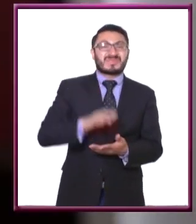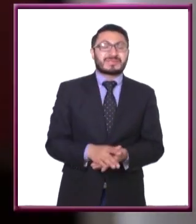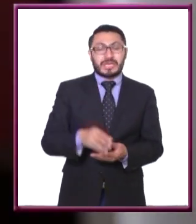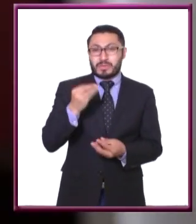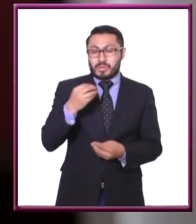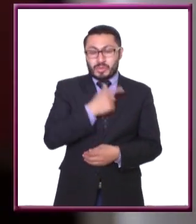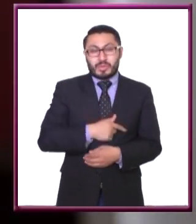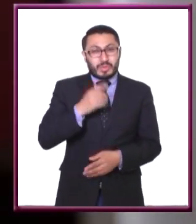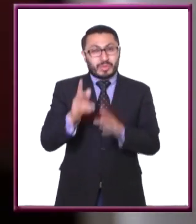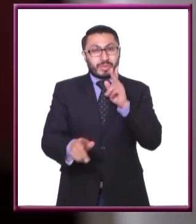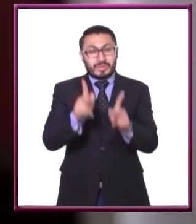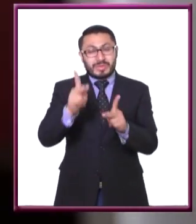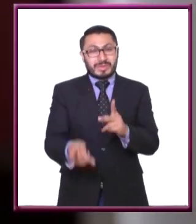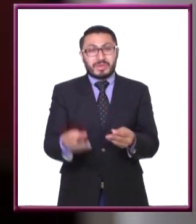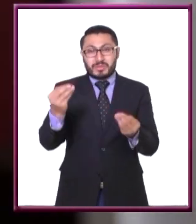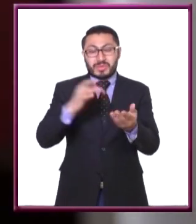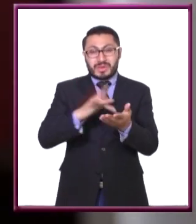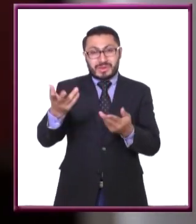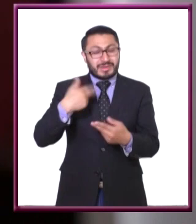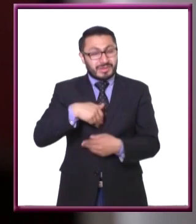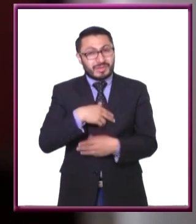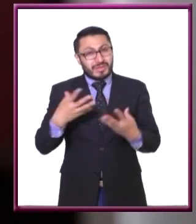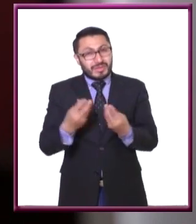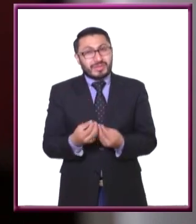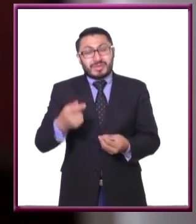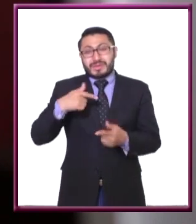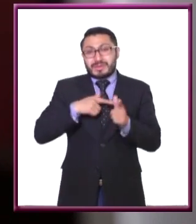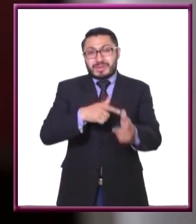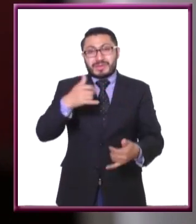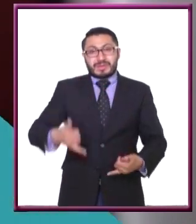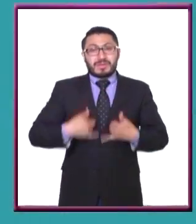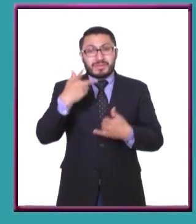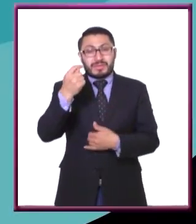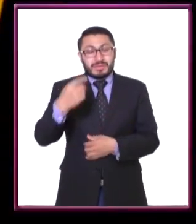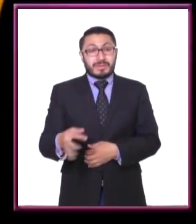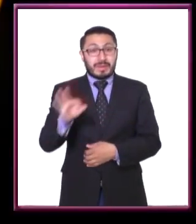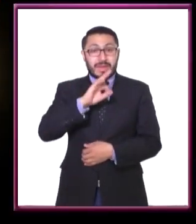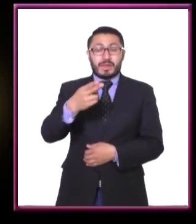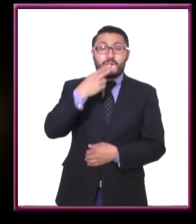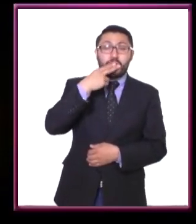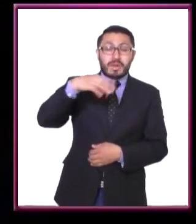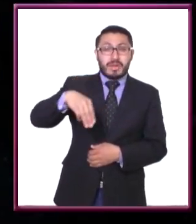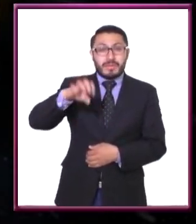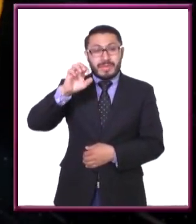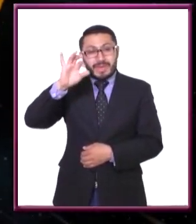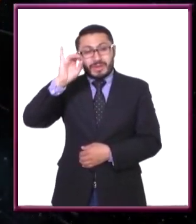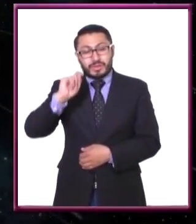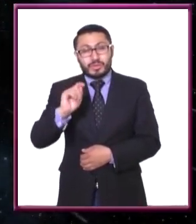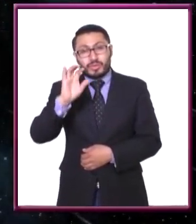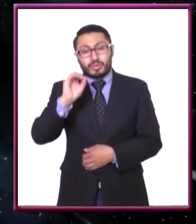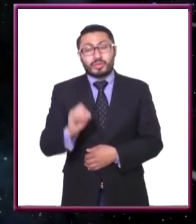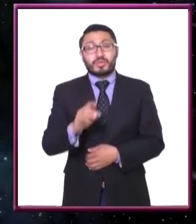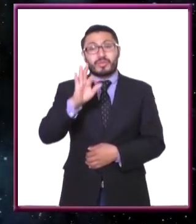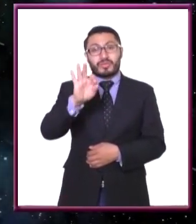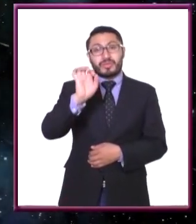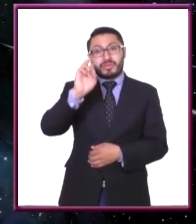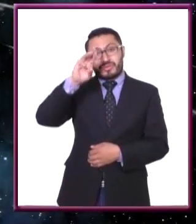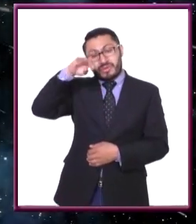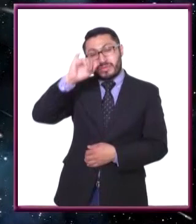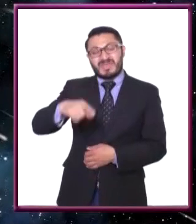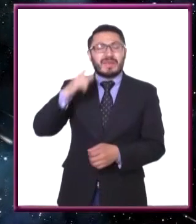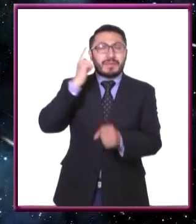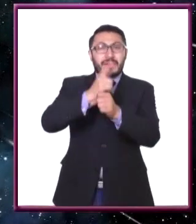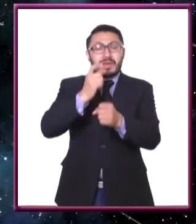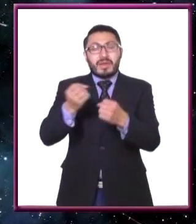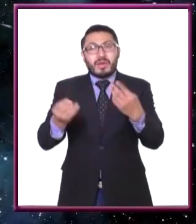un placer platicar contigo. Muchas gracias por estar con nosotros, y nosotros continuamos en Jóvenes en TV. ¿Se podría usar el método de Fermi para calcular el